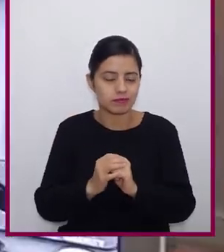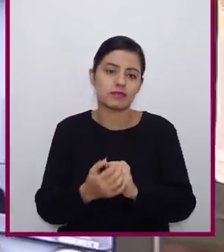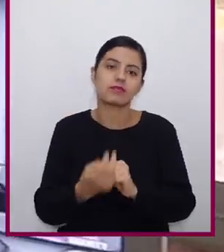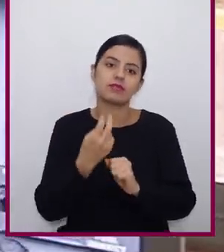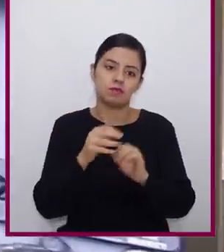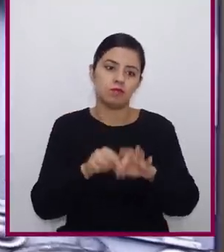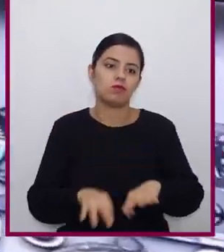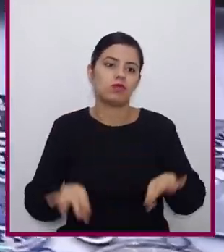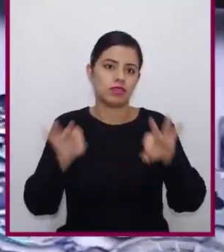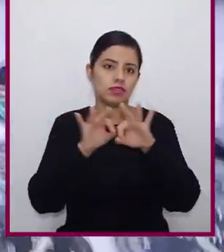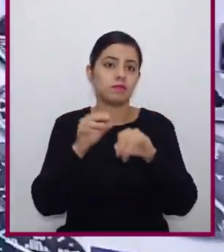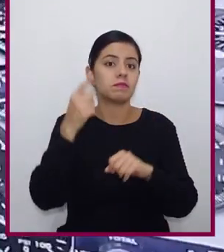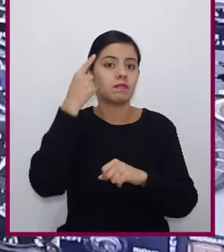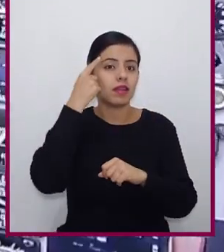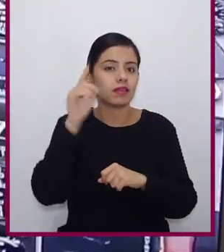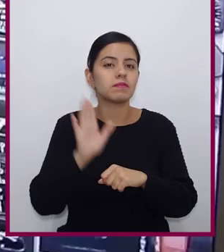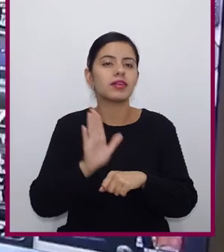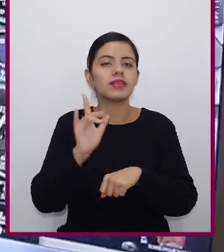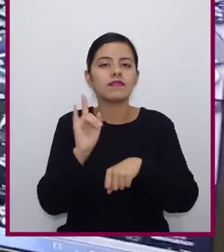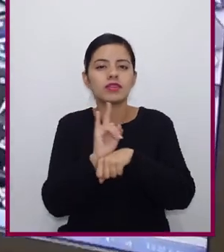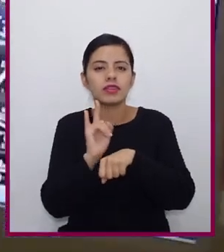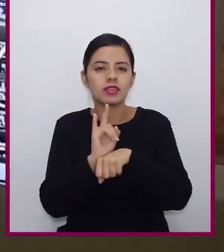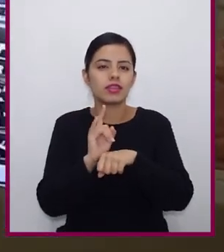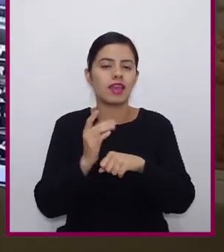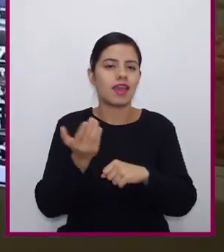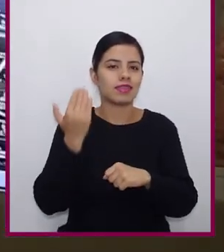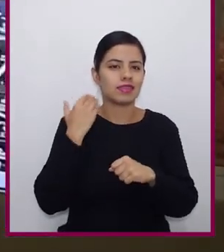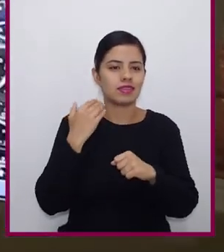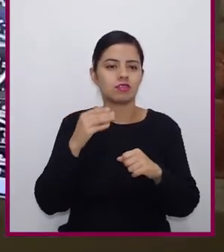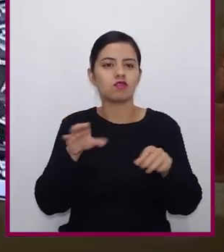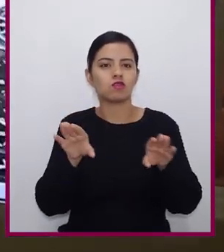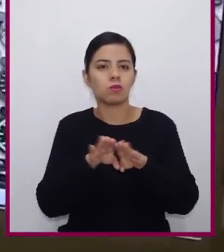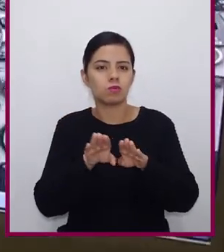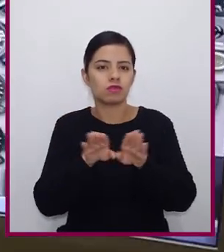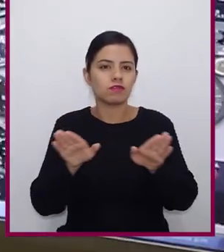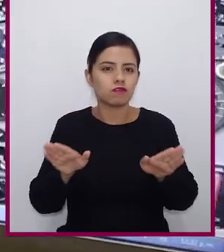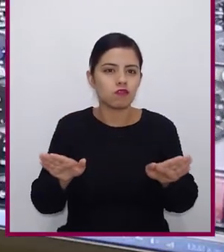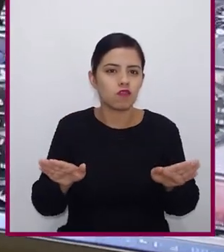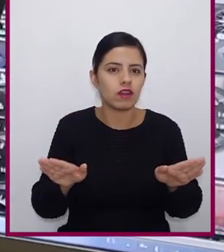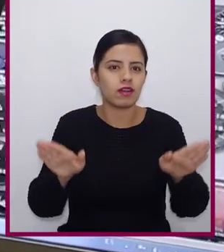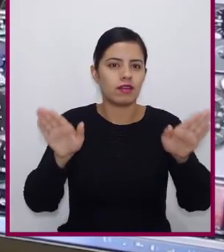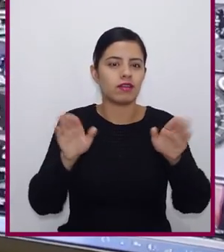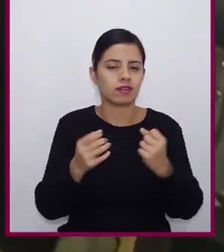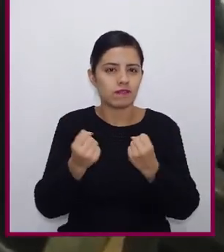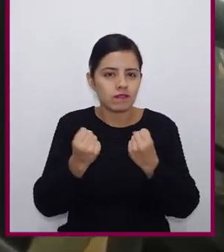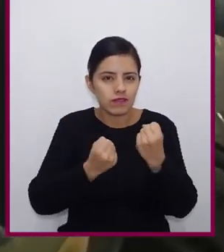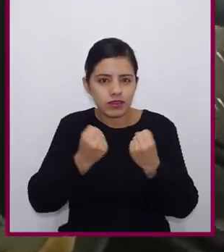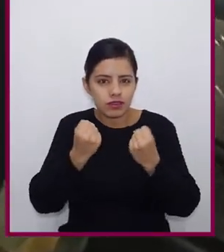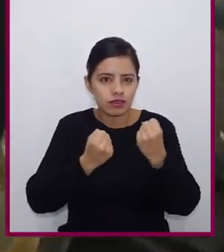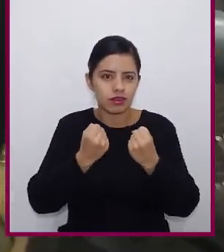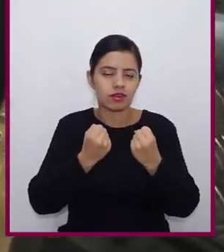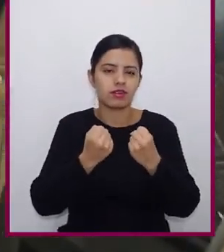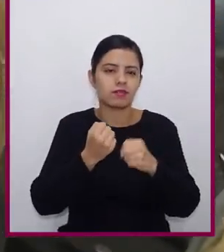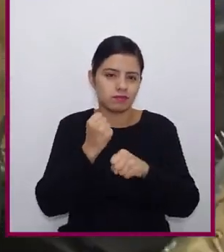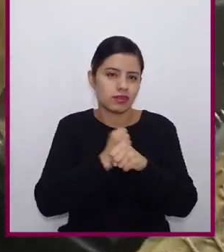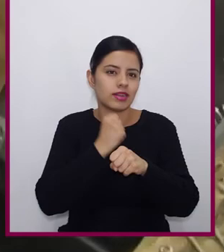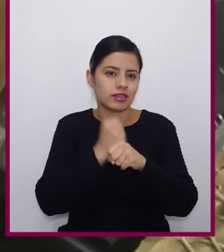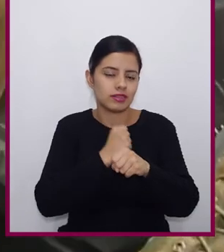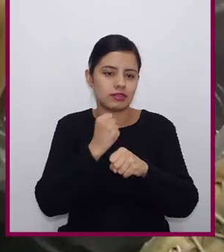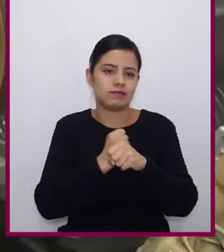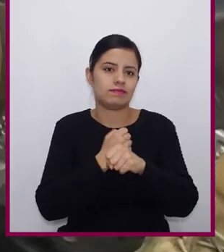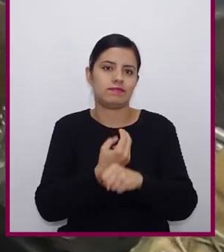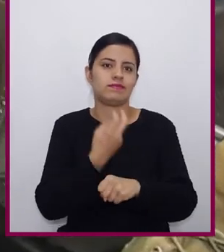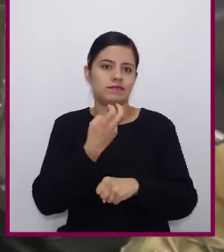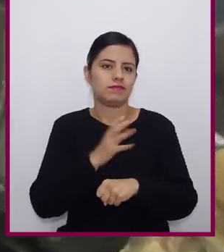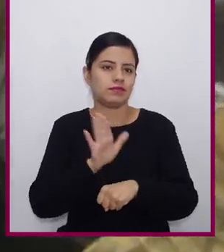importancia para poder hacer simuladores de vuelo y así mejorar las prácticas de los pilotos. Está muy interesante todo lo